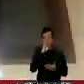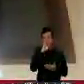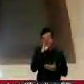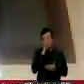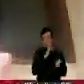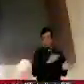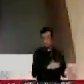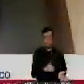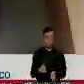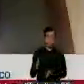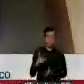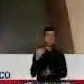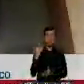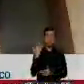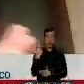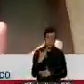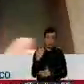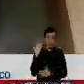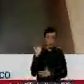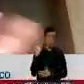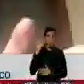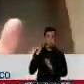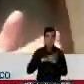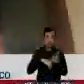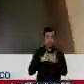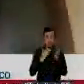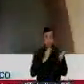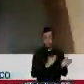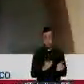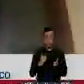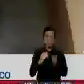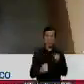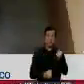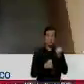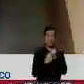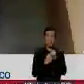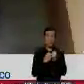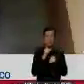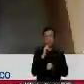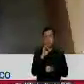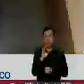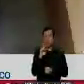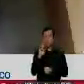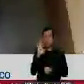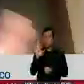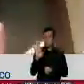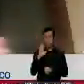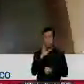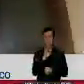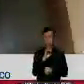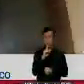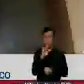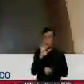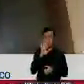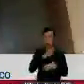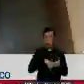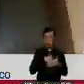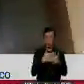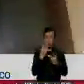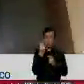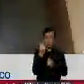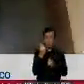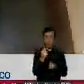el establecer, nosotros hemos logrado establecer una tabla con el apoyo del FUD, del Frente Único de Trabajadores, establecer una tabla de